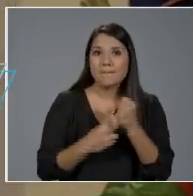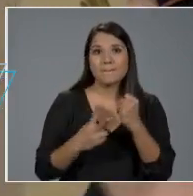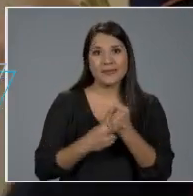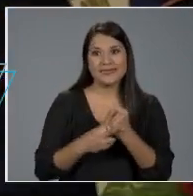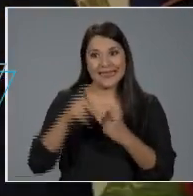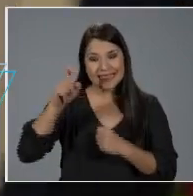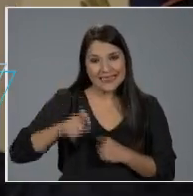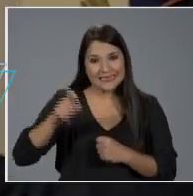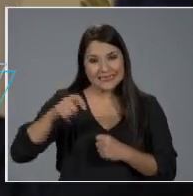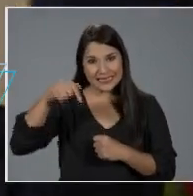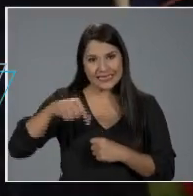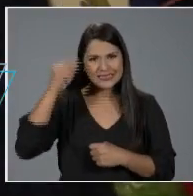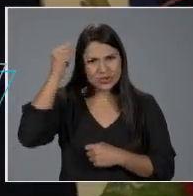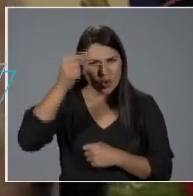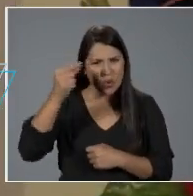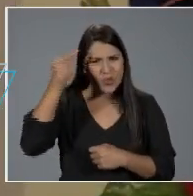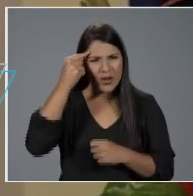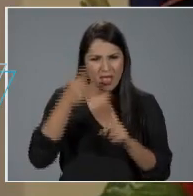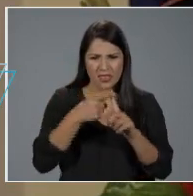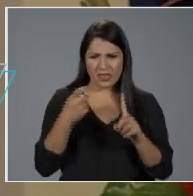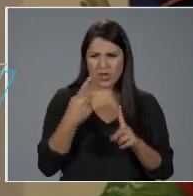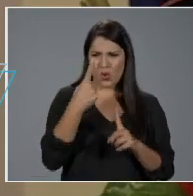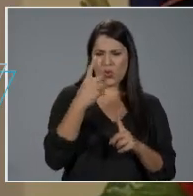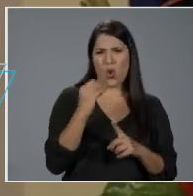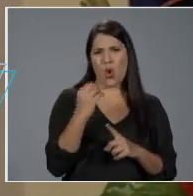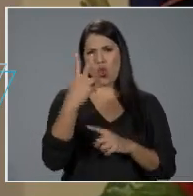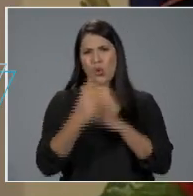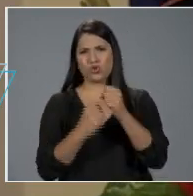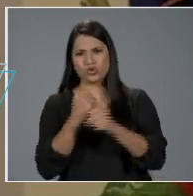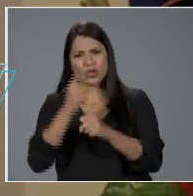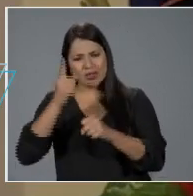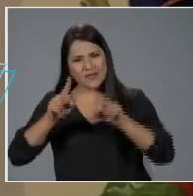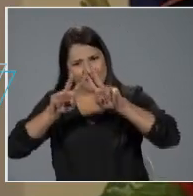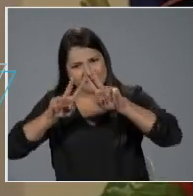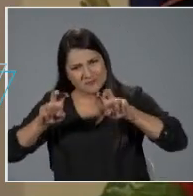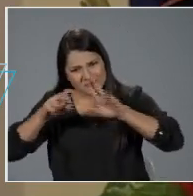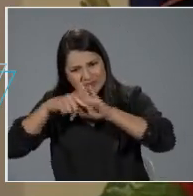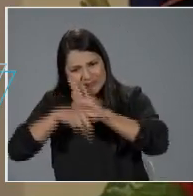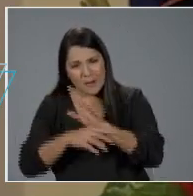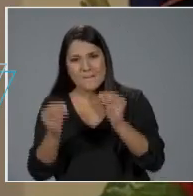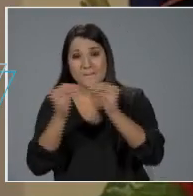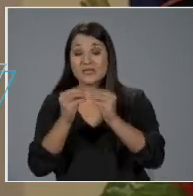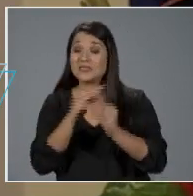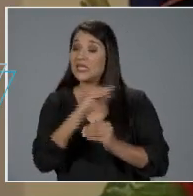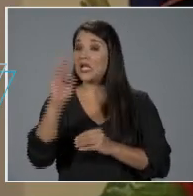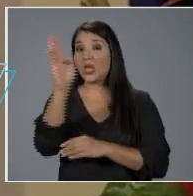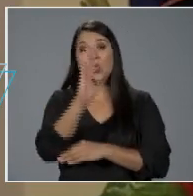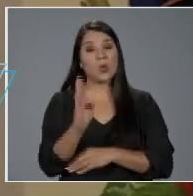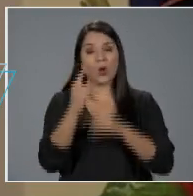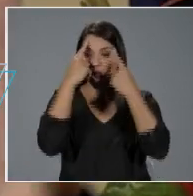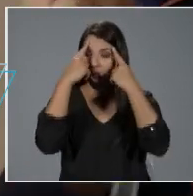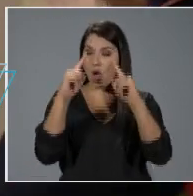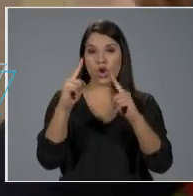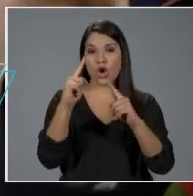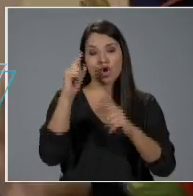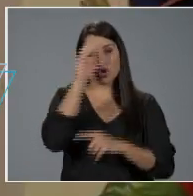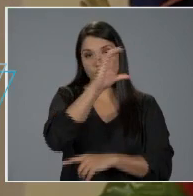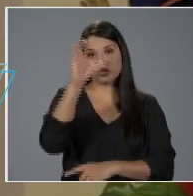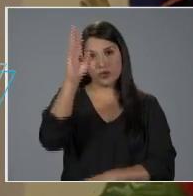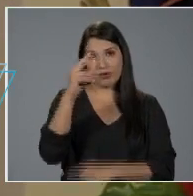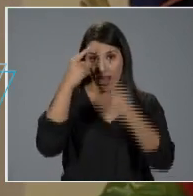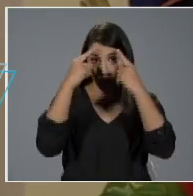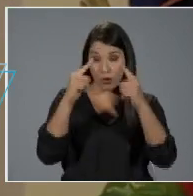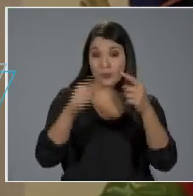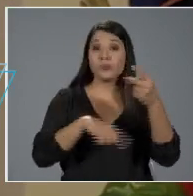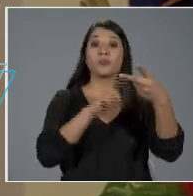este gobierno desde hace 1 o 2 años a profundizar y nunca se logró que el gobierno de Costa Rica lo hiciera. Otro